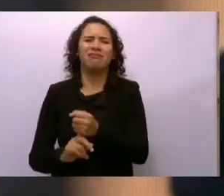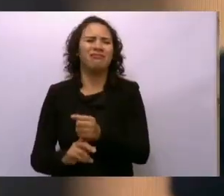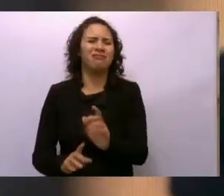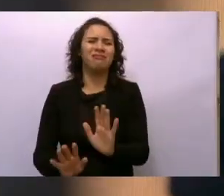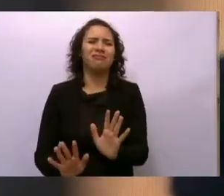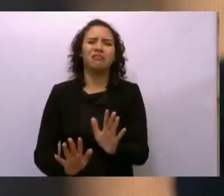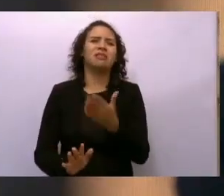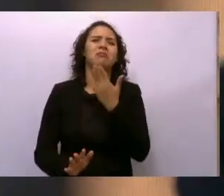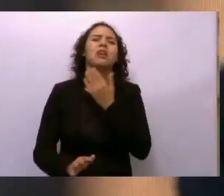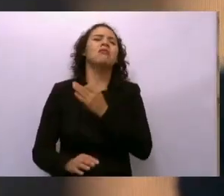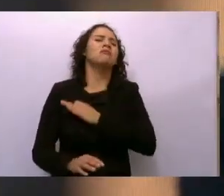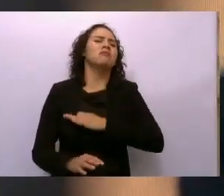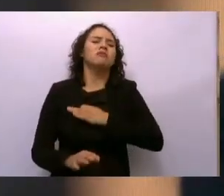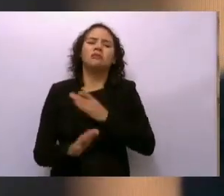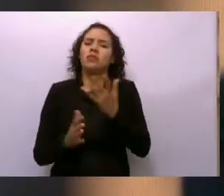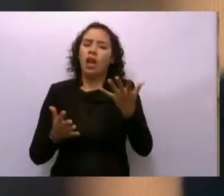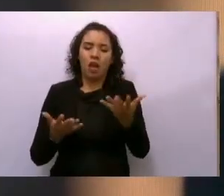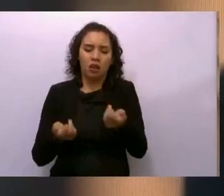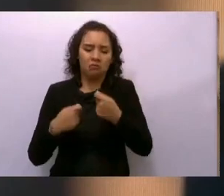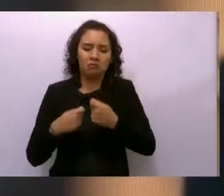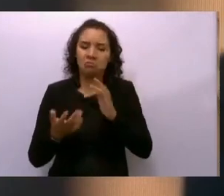para ser felices.